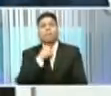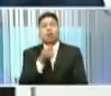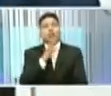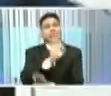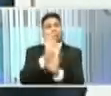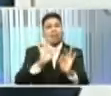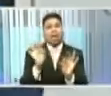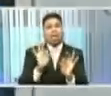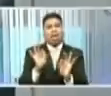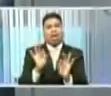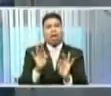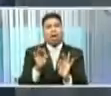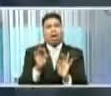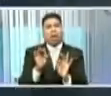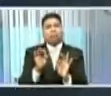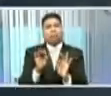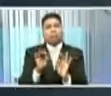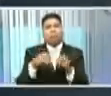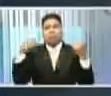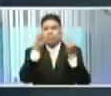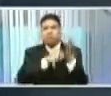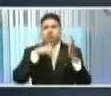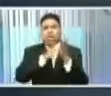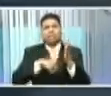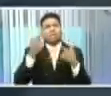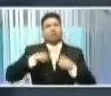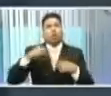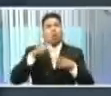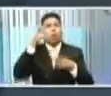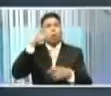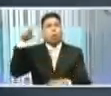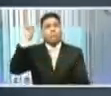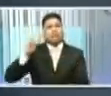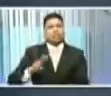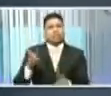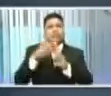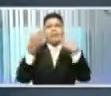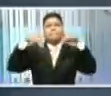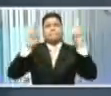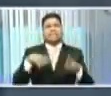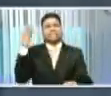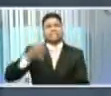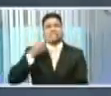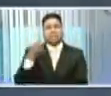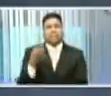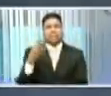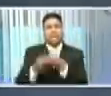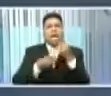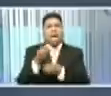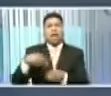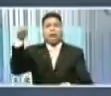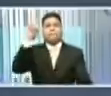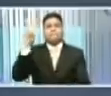yo quiero un país de paz. Y quiero que el pueblo siempre garantice la paz.